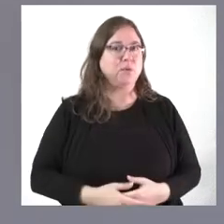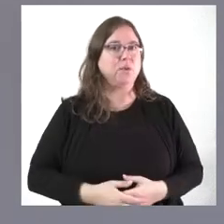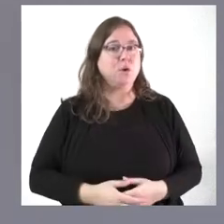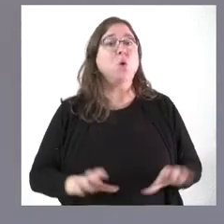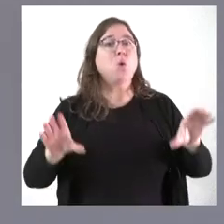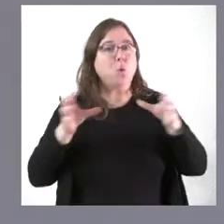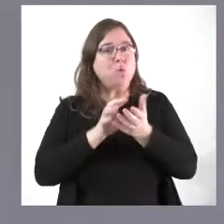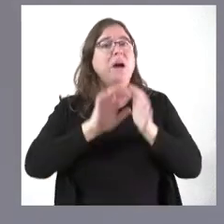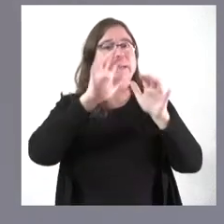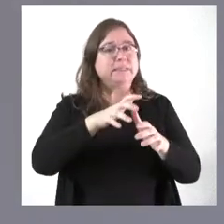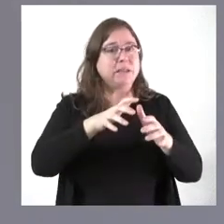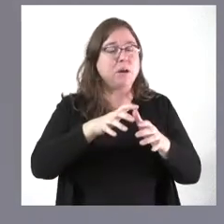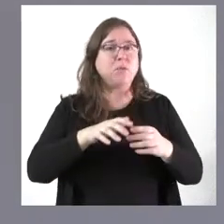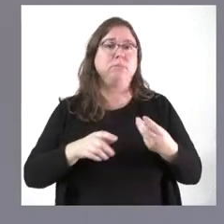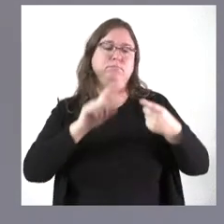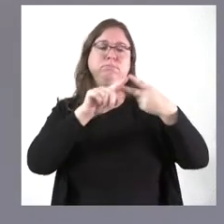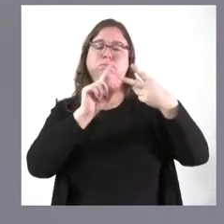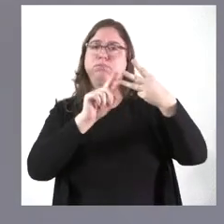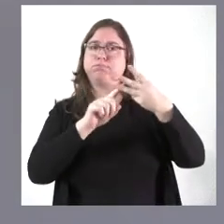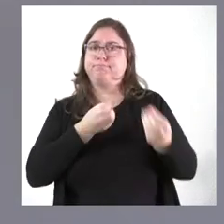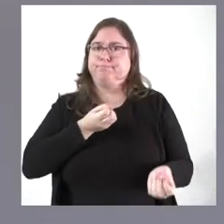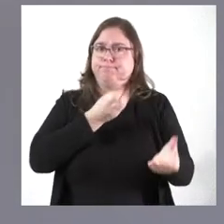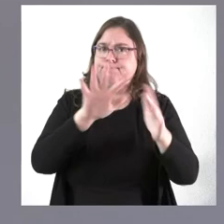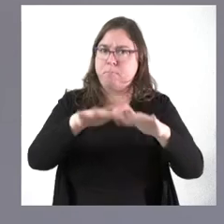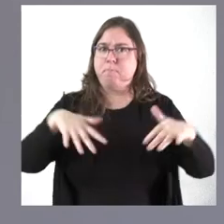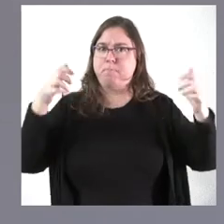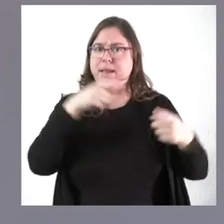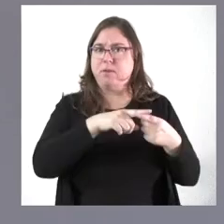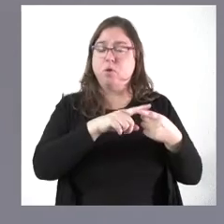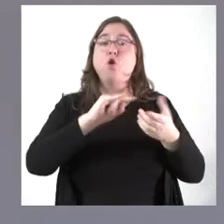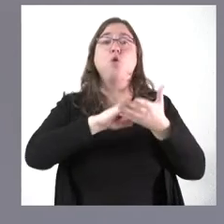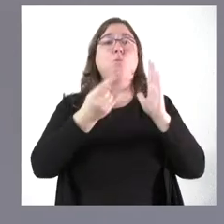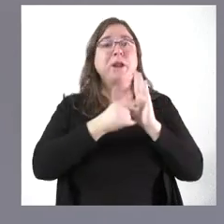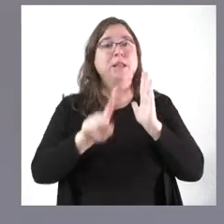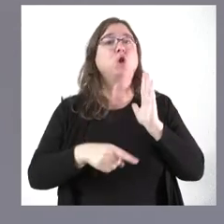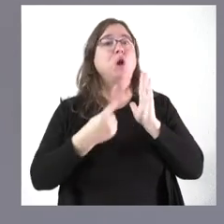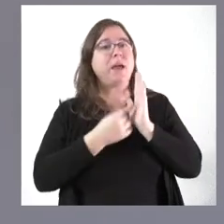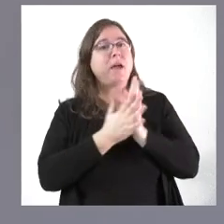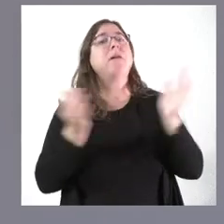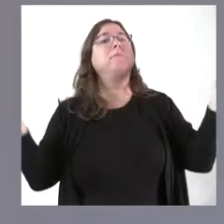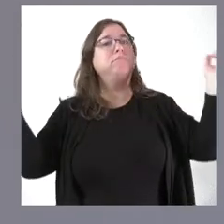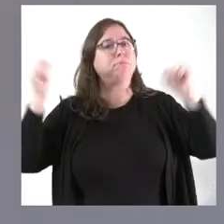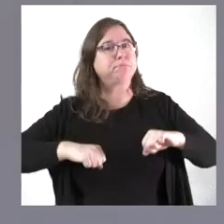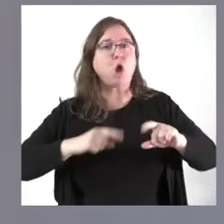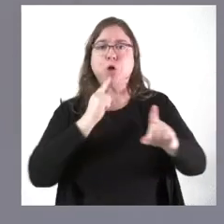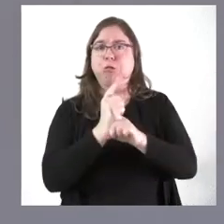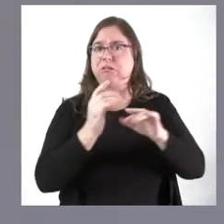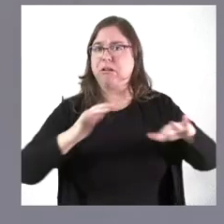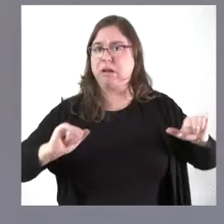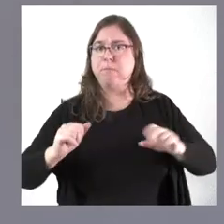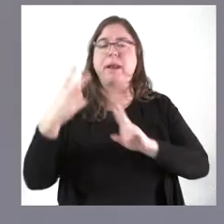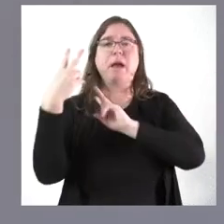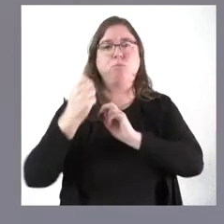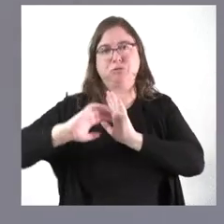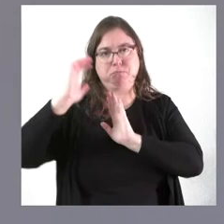de Castellón llevó a ese pleno tres asuntos muy importantes llevo un proyecto de ley que fue aprobado sin ningún voto en contra para una rebaja de impuestos